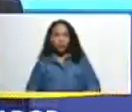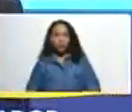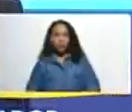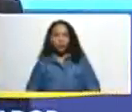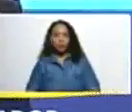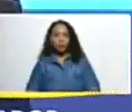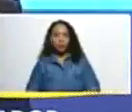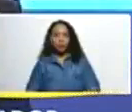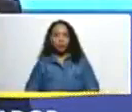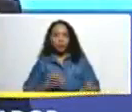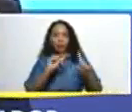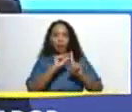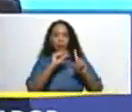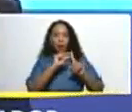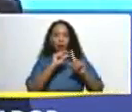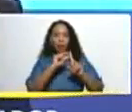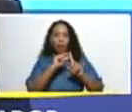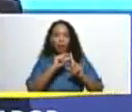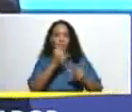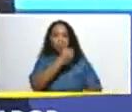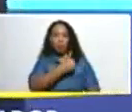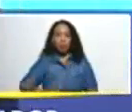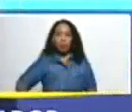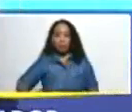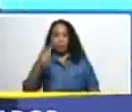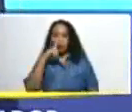Palabras del ciudadano Nicolás Maduro